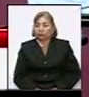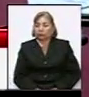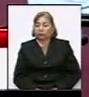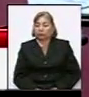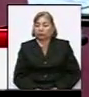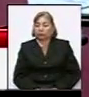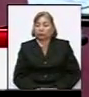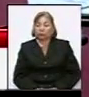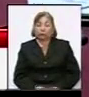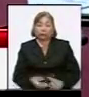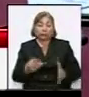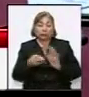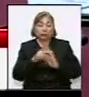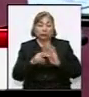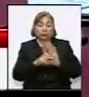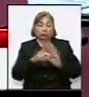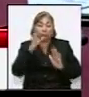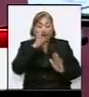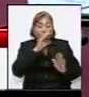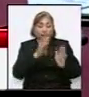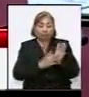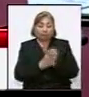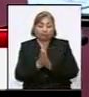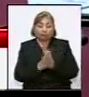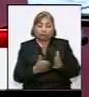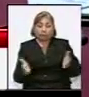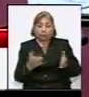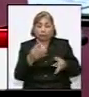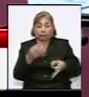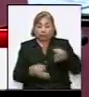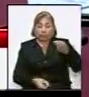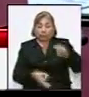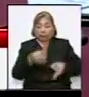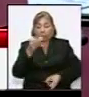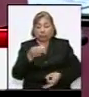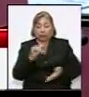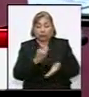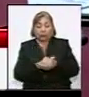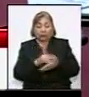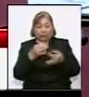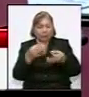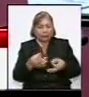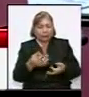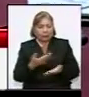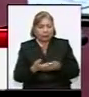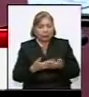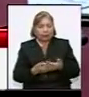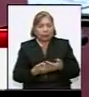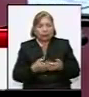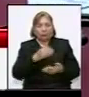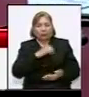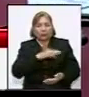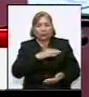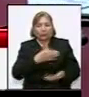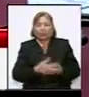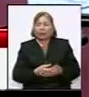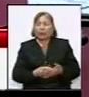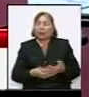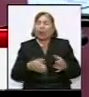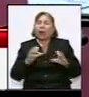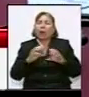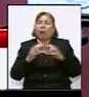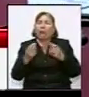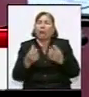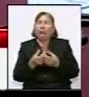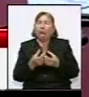sentido con la presente norma se busca optimizar la administración de justicia y principalmente esta disposición beneficiará a los grupos